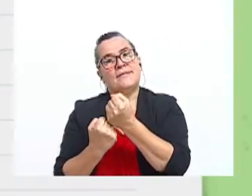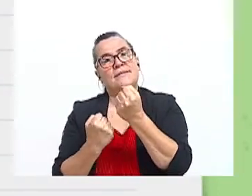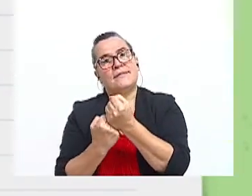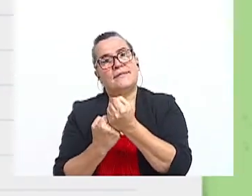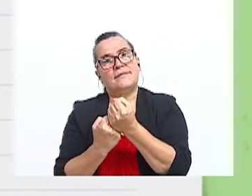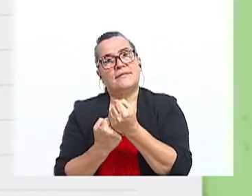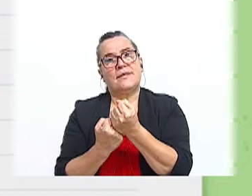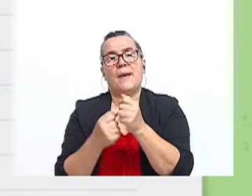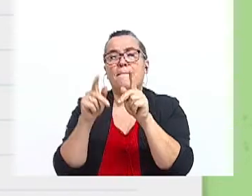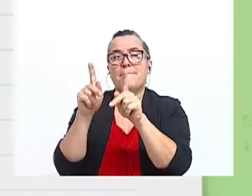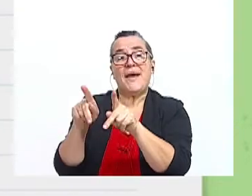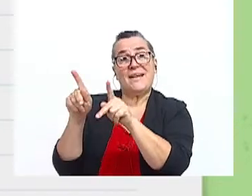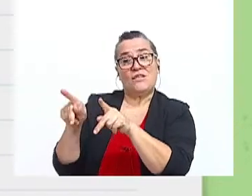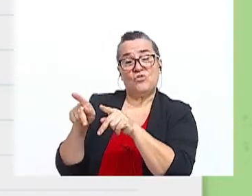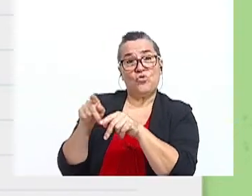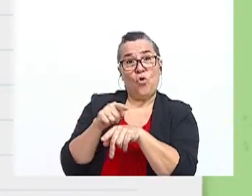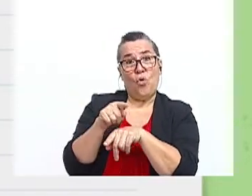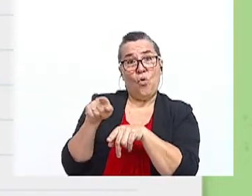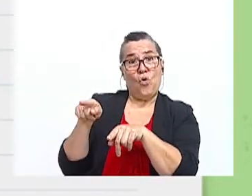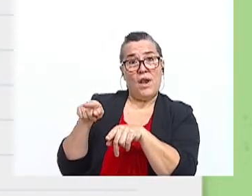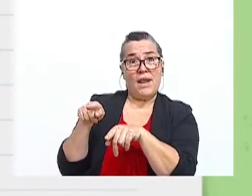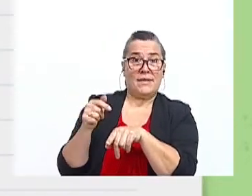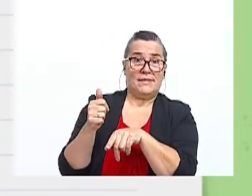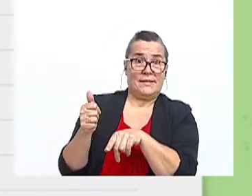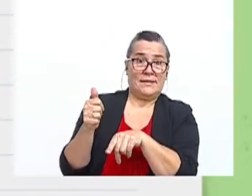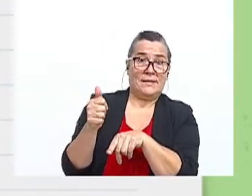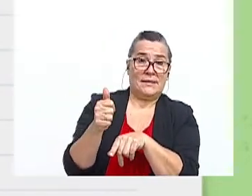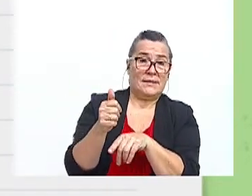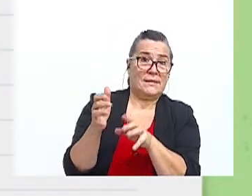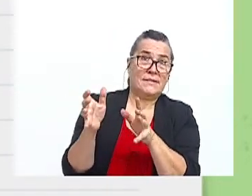en personas propiamente